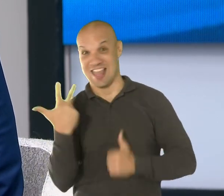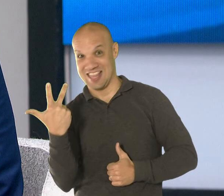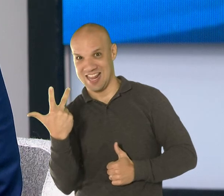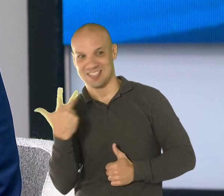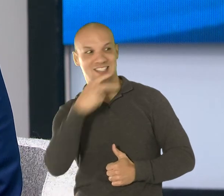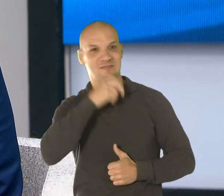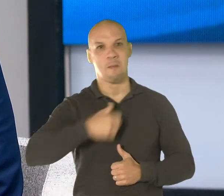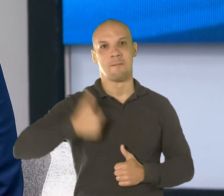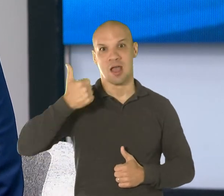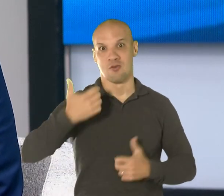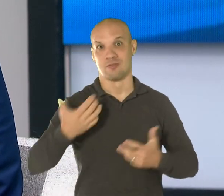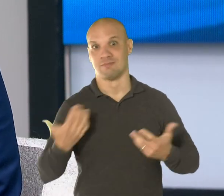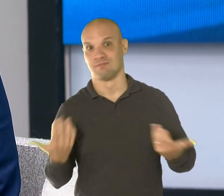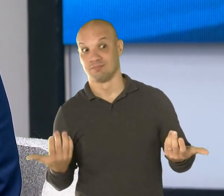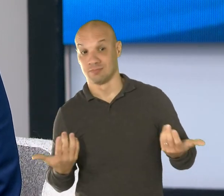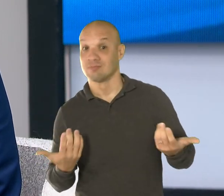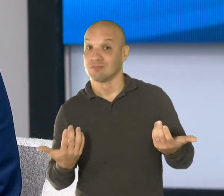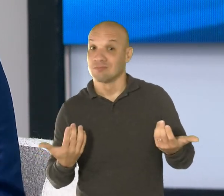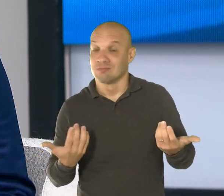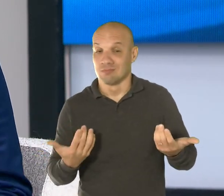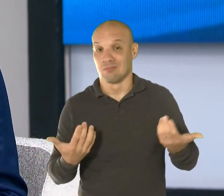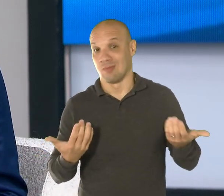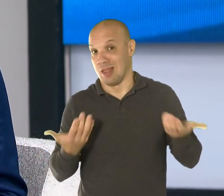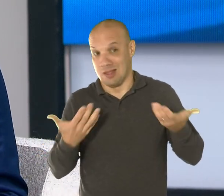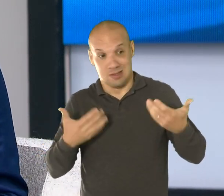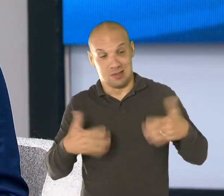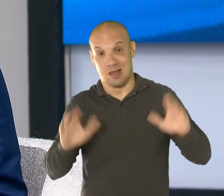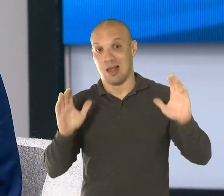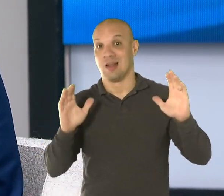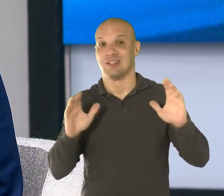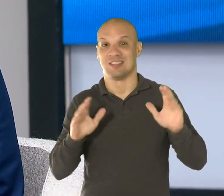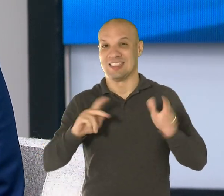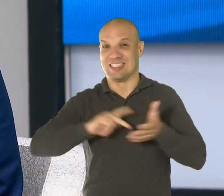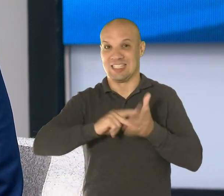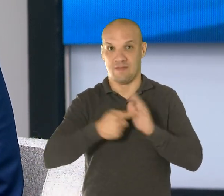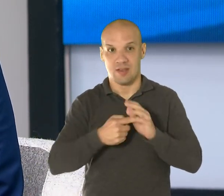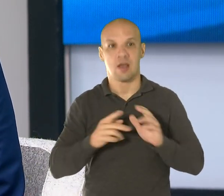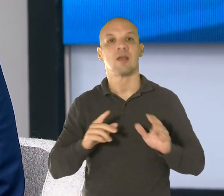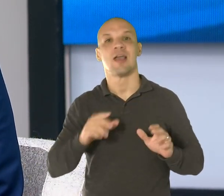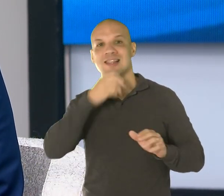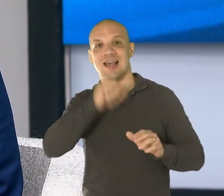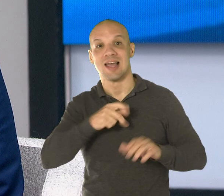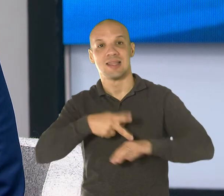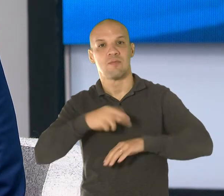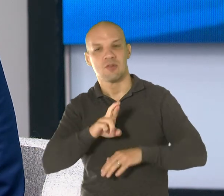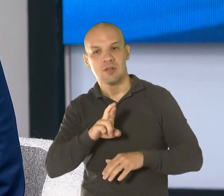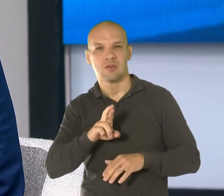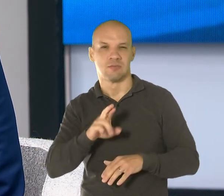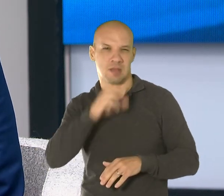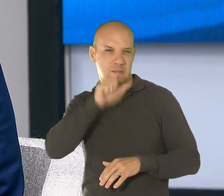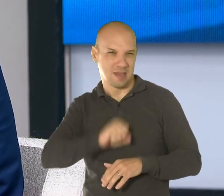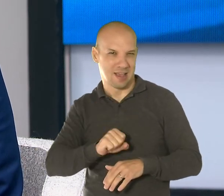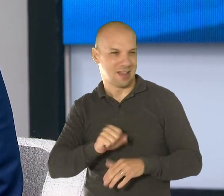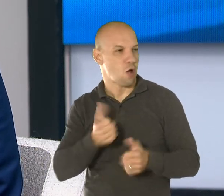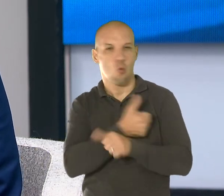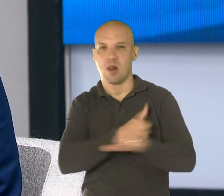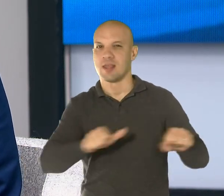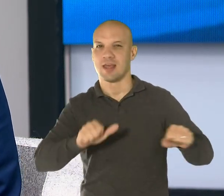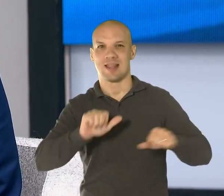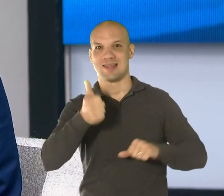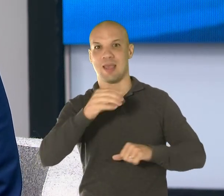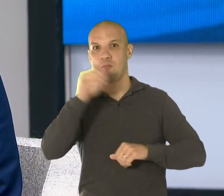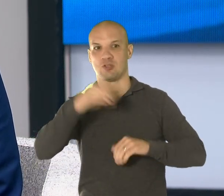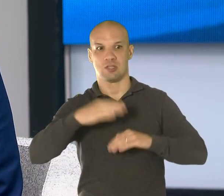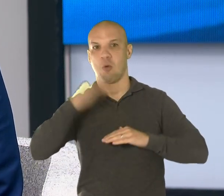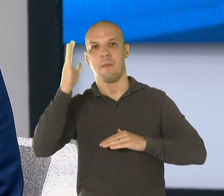donde excede el 10% es una estructura, como se le llama, vieja. Y en Puerto Rico tenemos un 27%. Y de esos 27%, un 20%